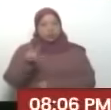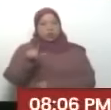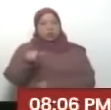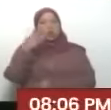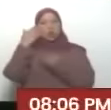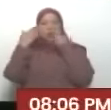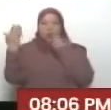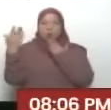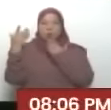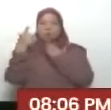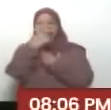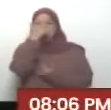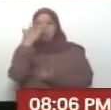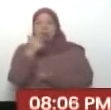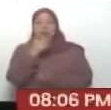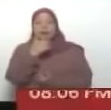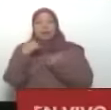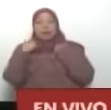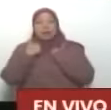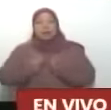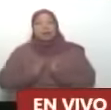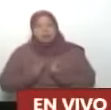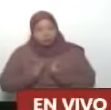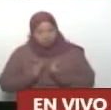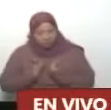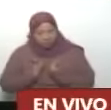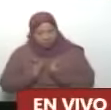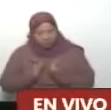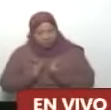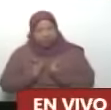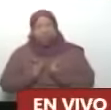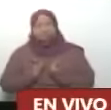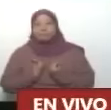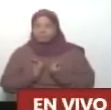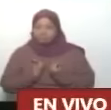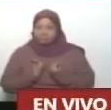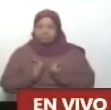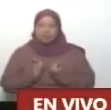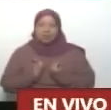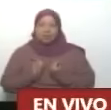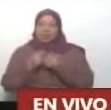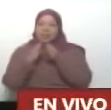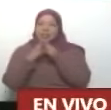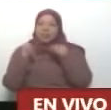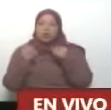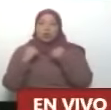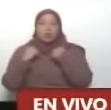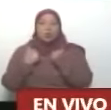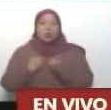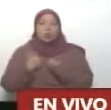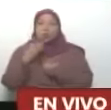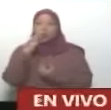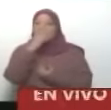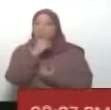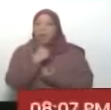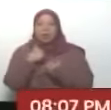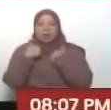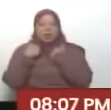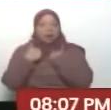ven tienen cara de destruidos toditos, porque no han descansado ni un